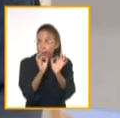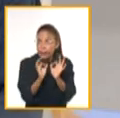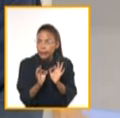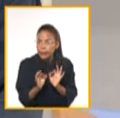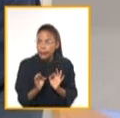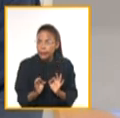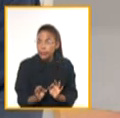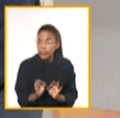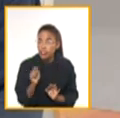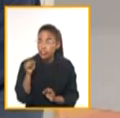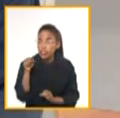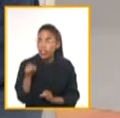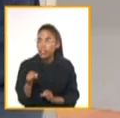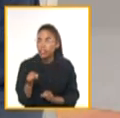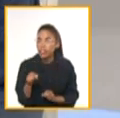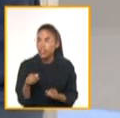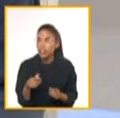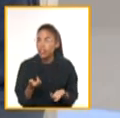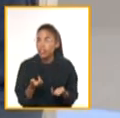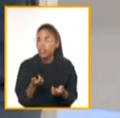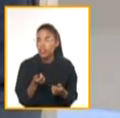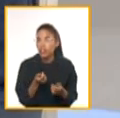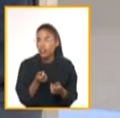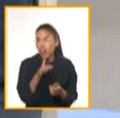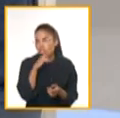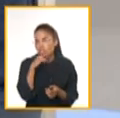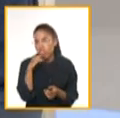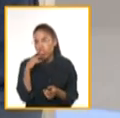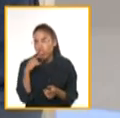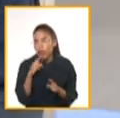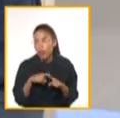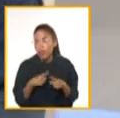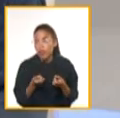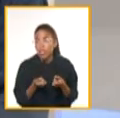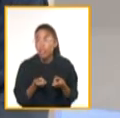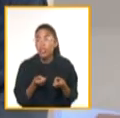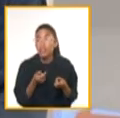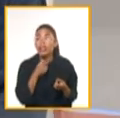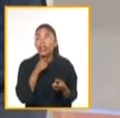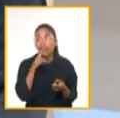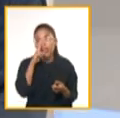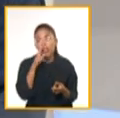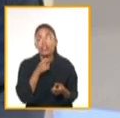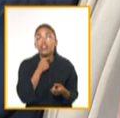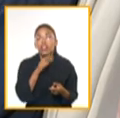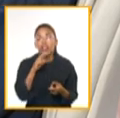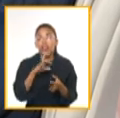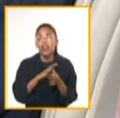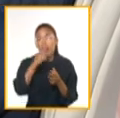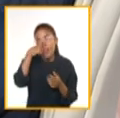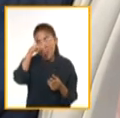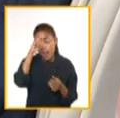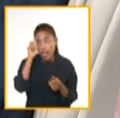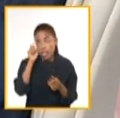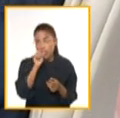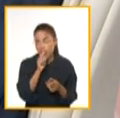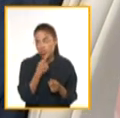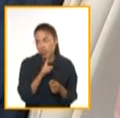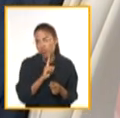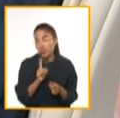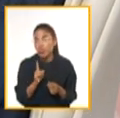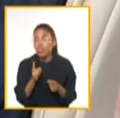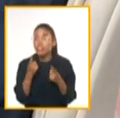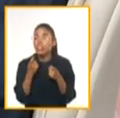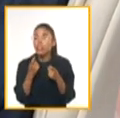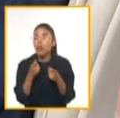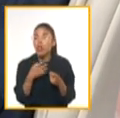esta vez la demora no solo fue por Energas Jaruco, sino porque necesitamos tener un sistema en el centro del país